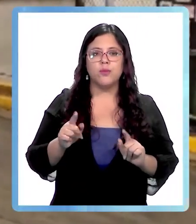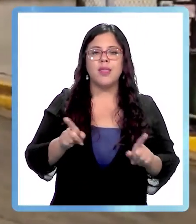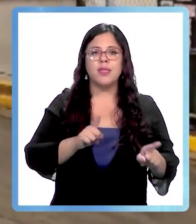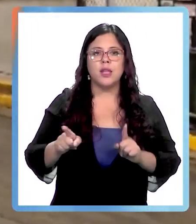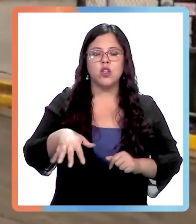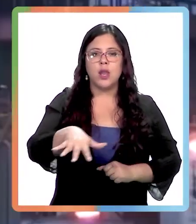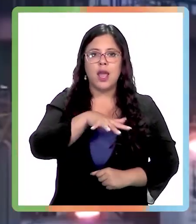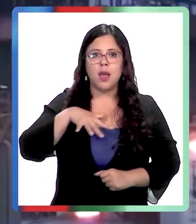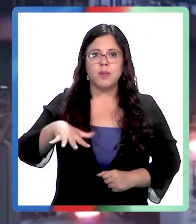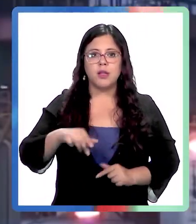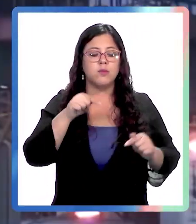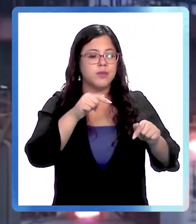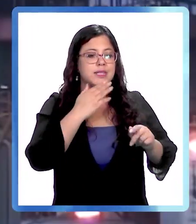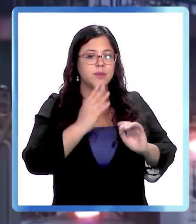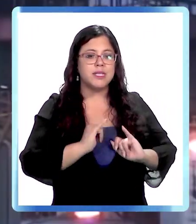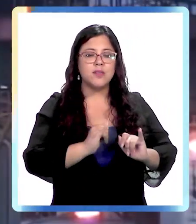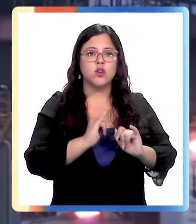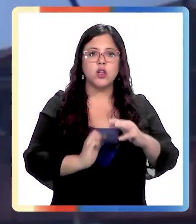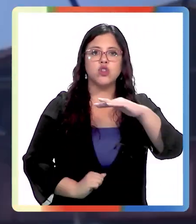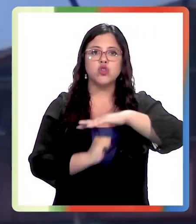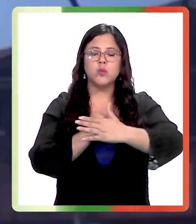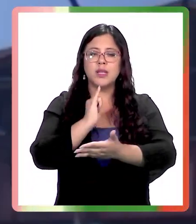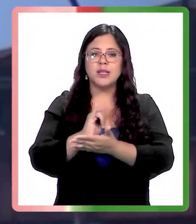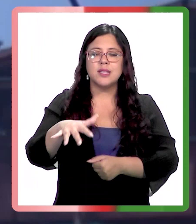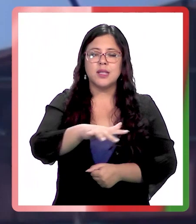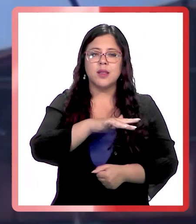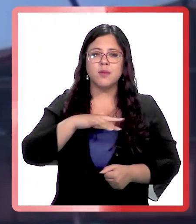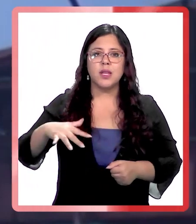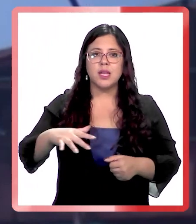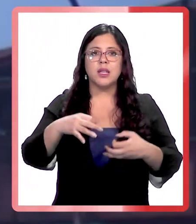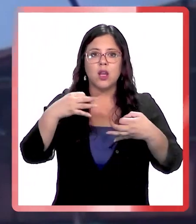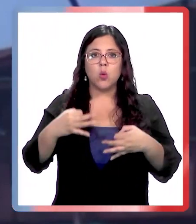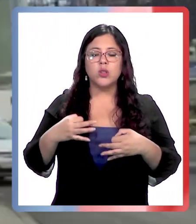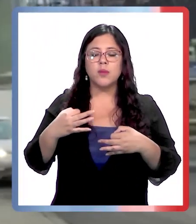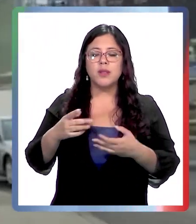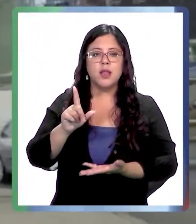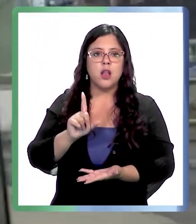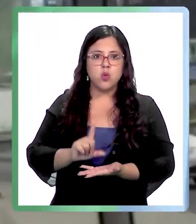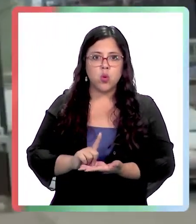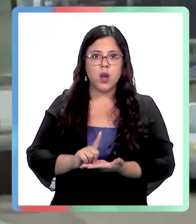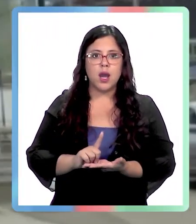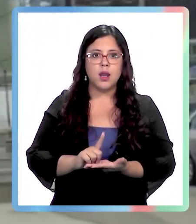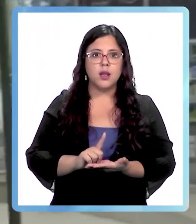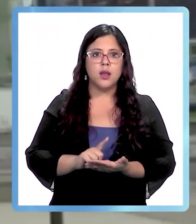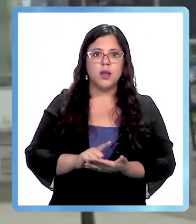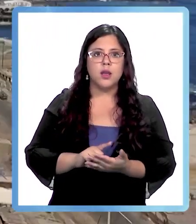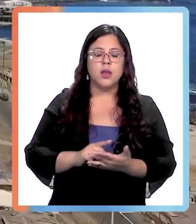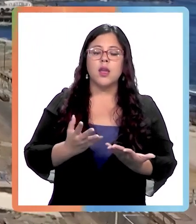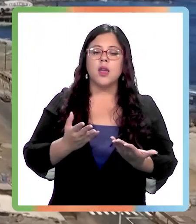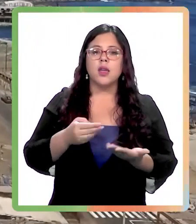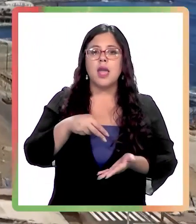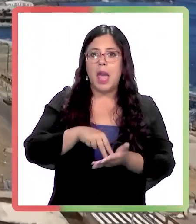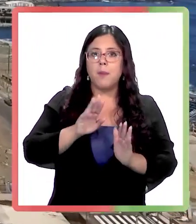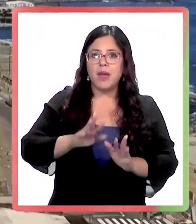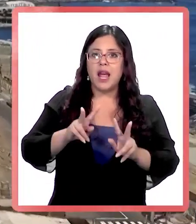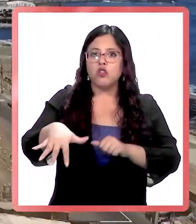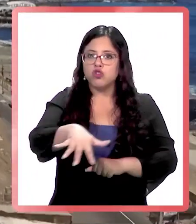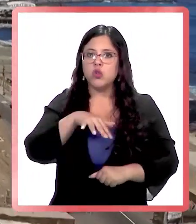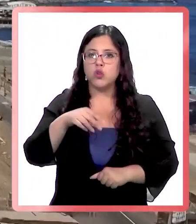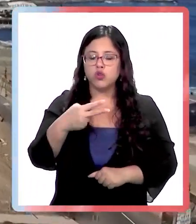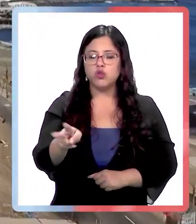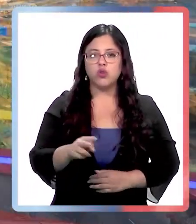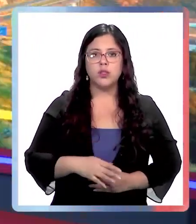de gestión ambiental. Finalmente, se indicó que la Superintendencia del Medio Ambiente se encuentra en el territorio atenta a las condiciones de operaciones.